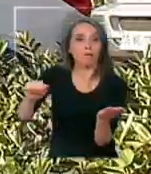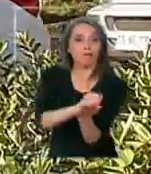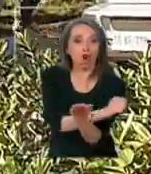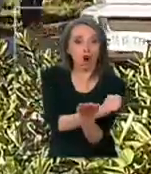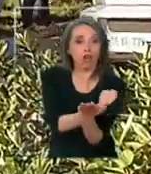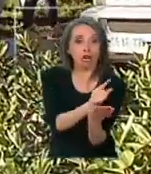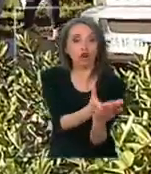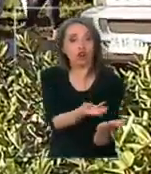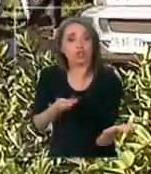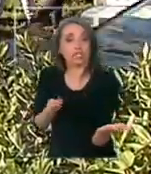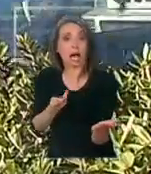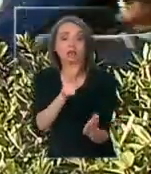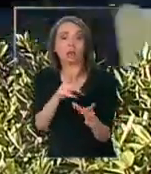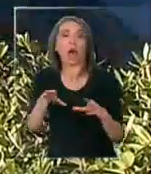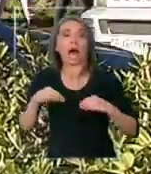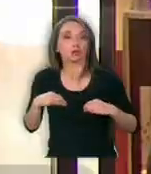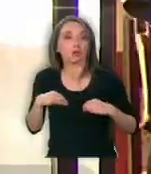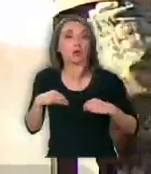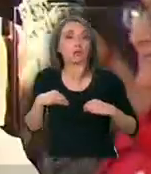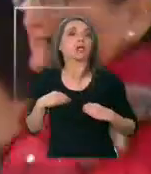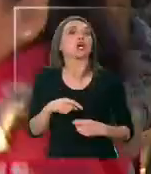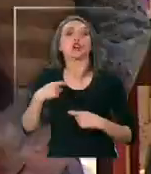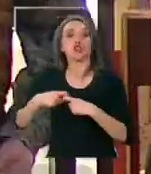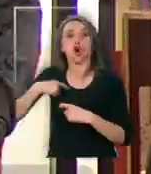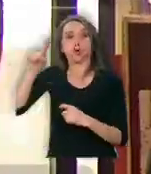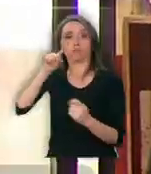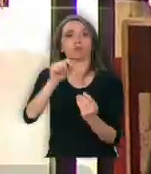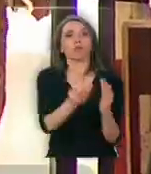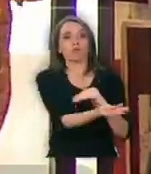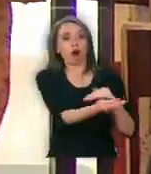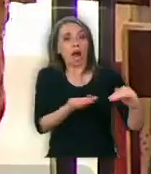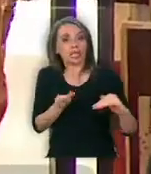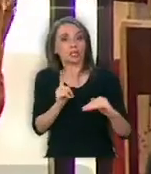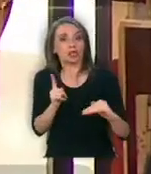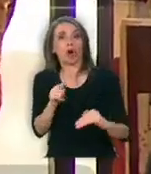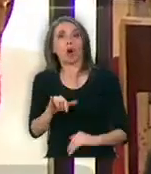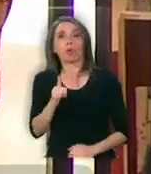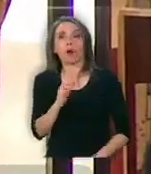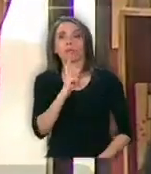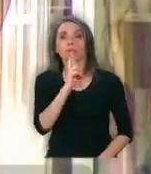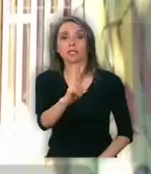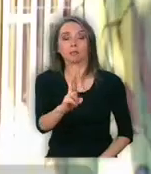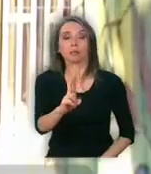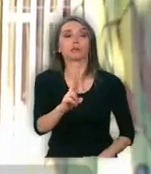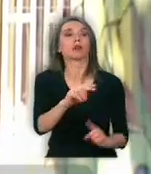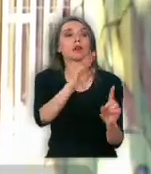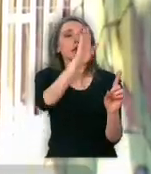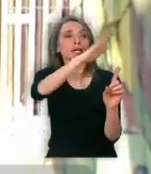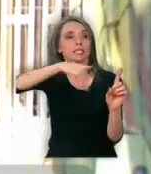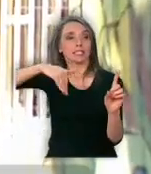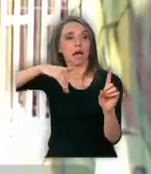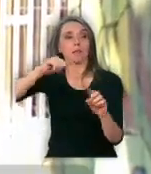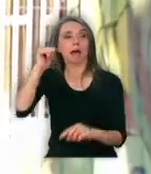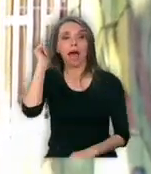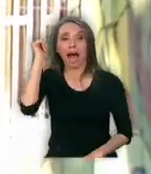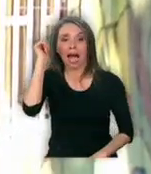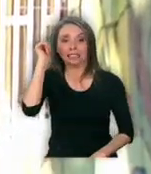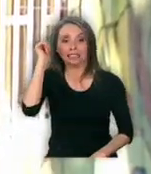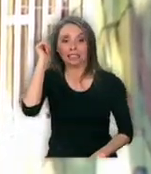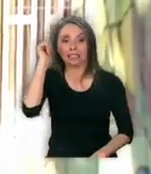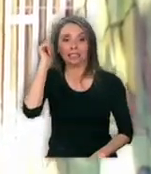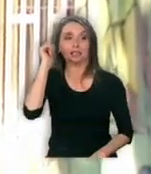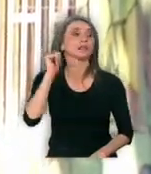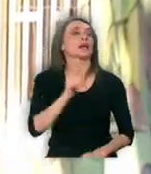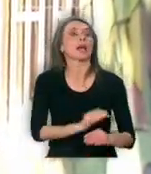asumir las consecuencias. Se negó a hacerlo y este jueves se llegó la respuesta. Lo llaman el día de ayer para